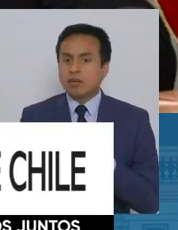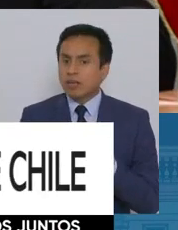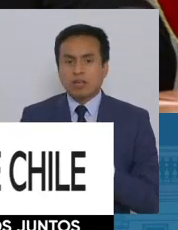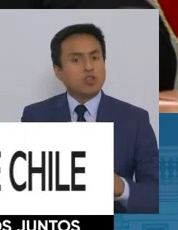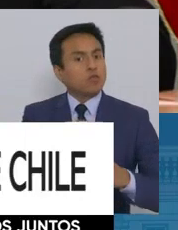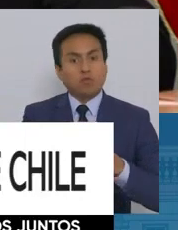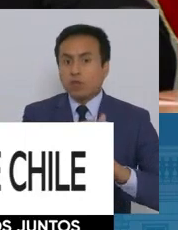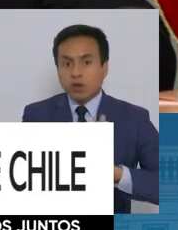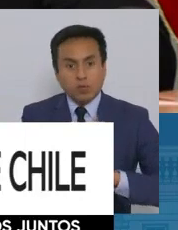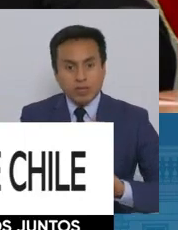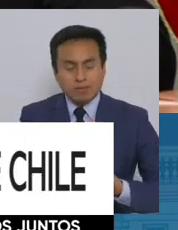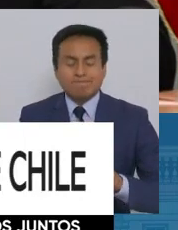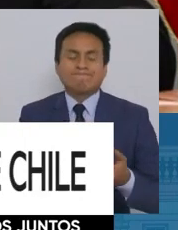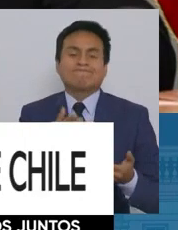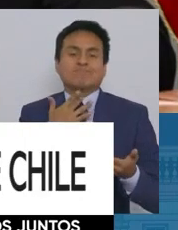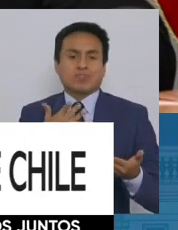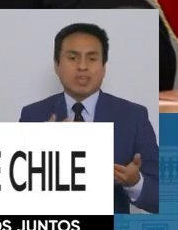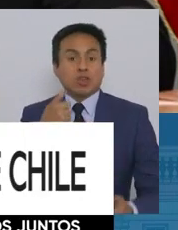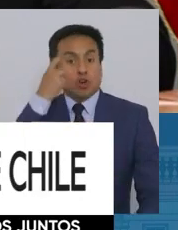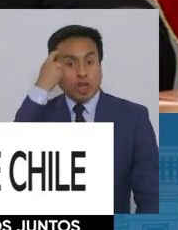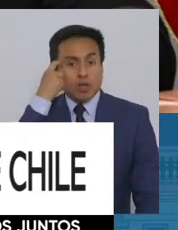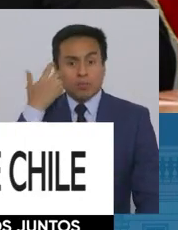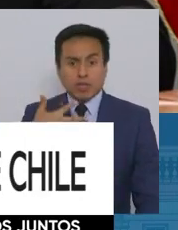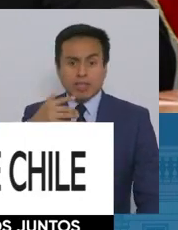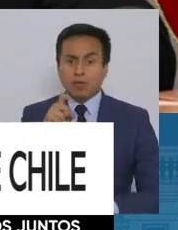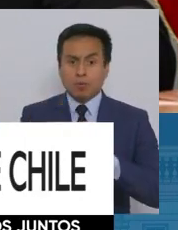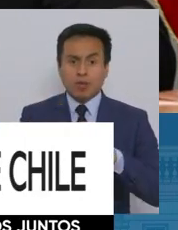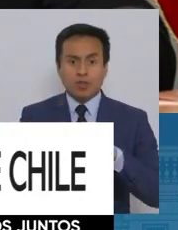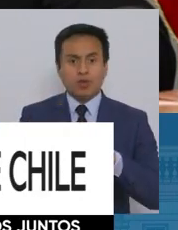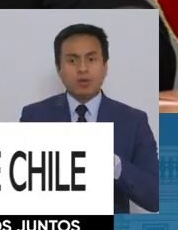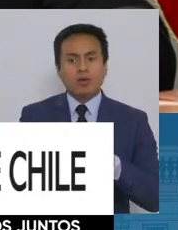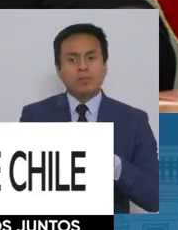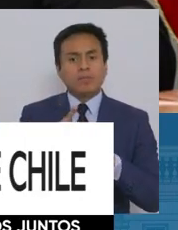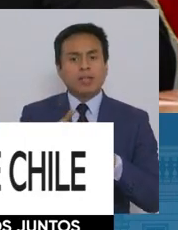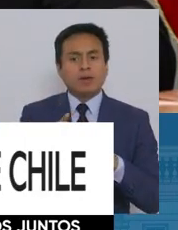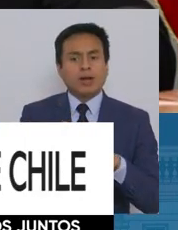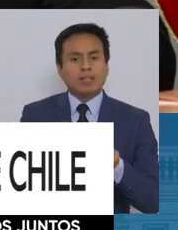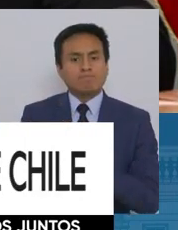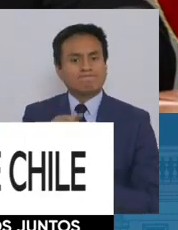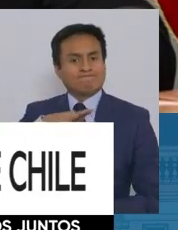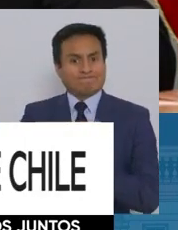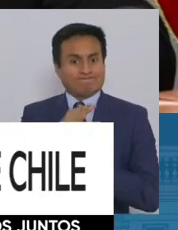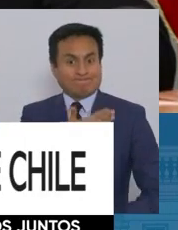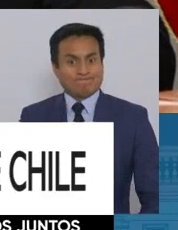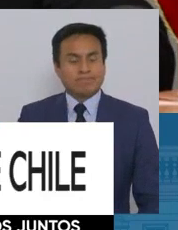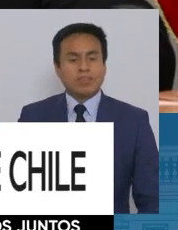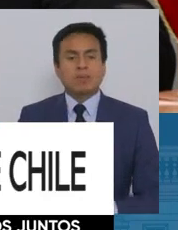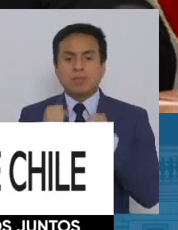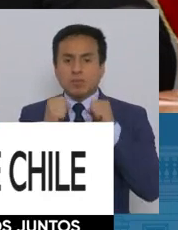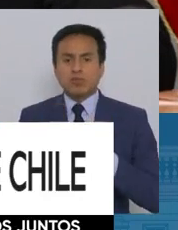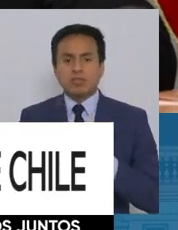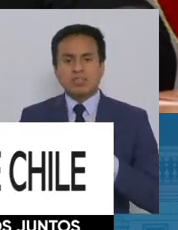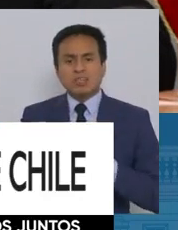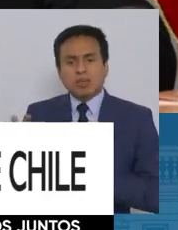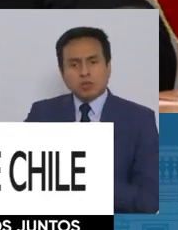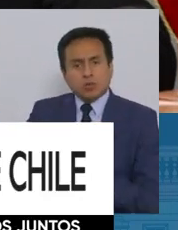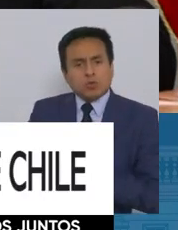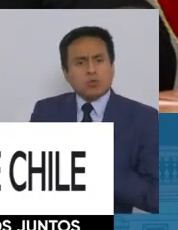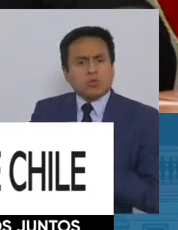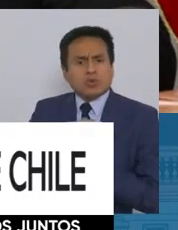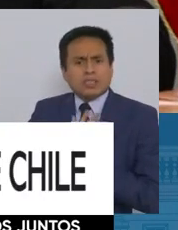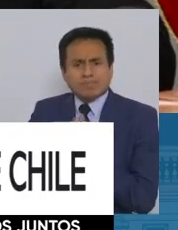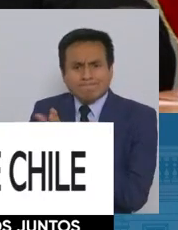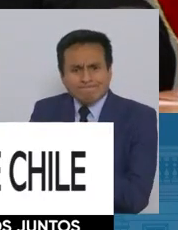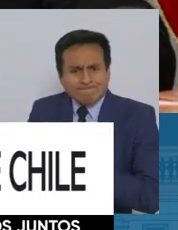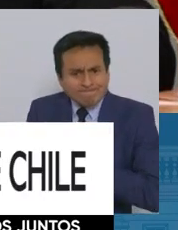votar, porque creo que es importante en este momento que desde la primera magistratura seamos capaces de buscar interpretar a todo Chile.